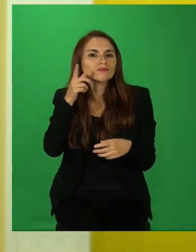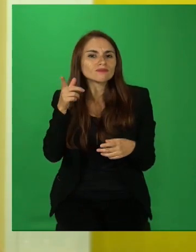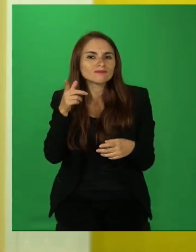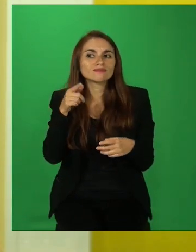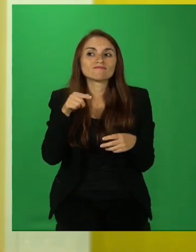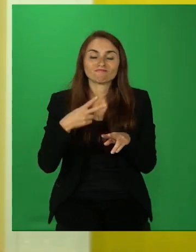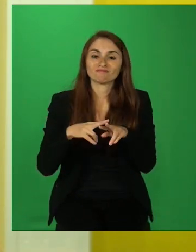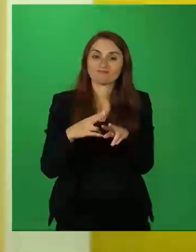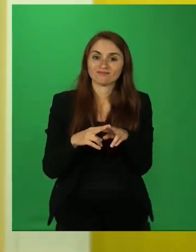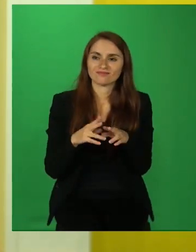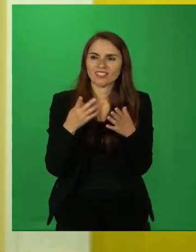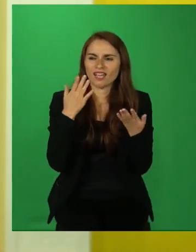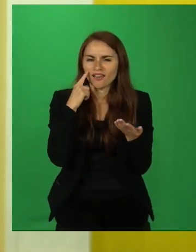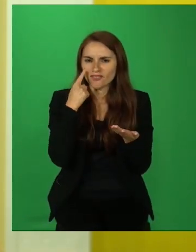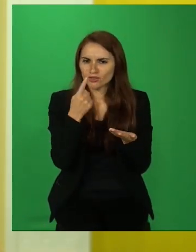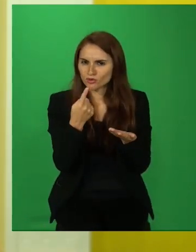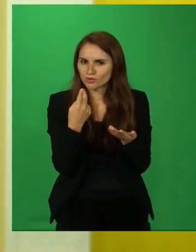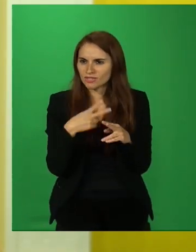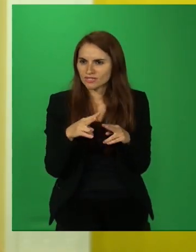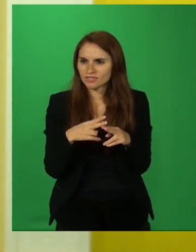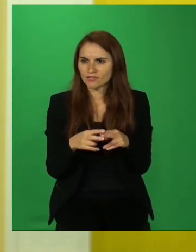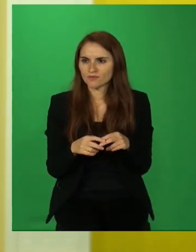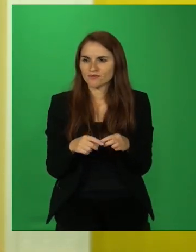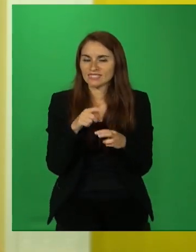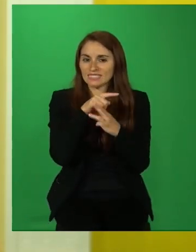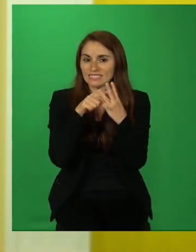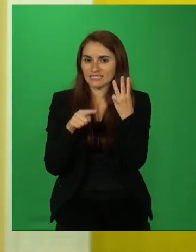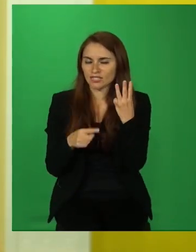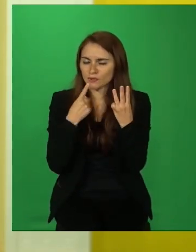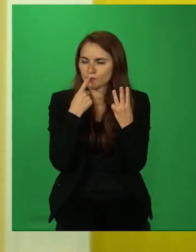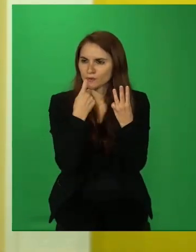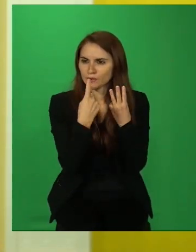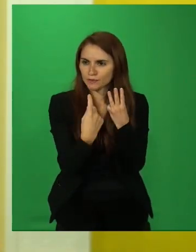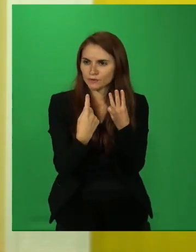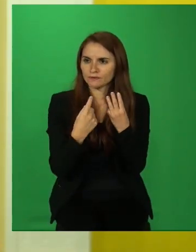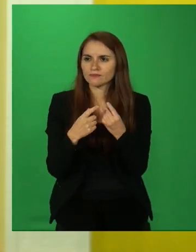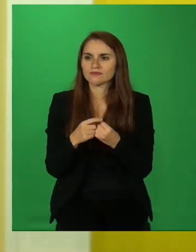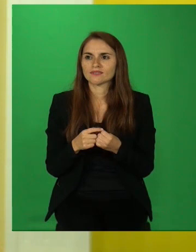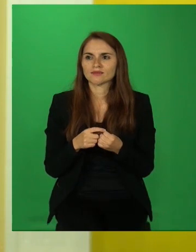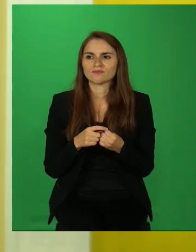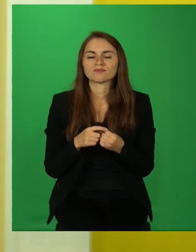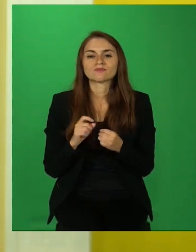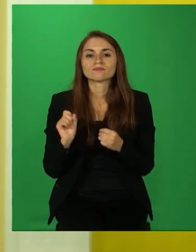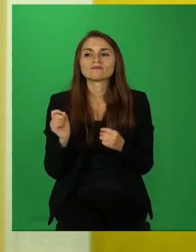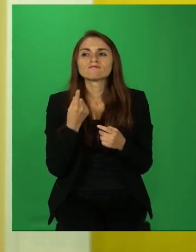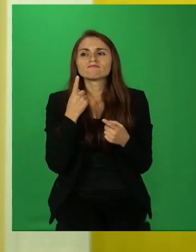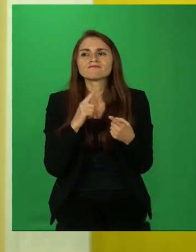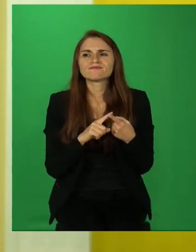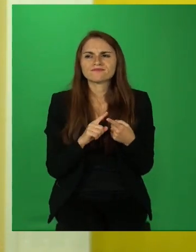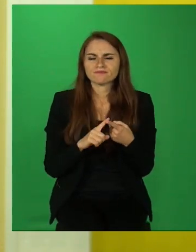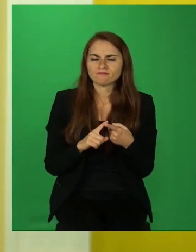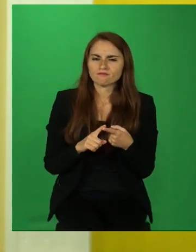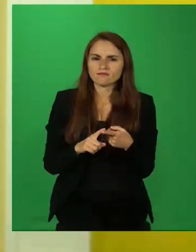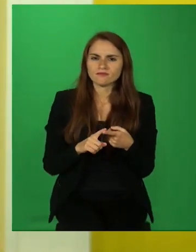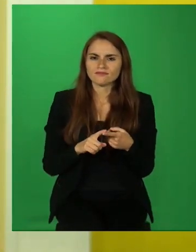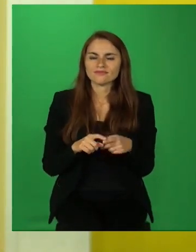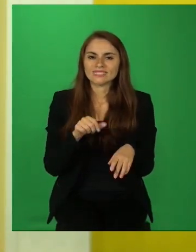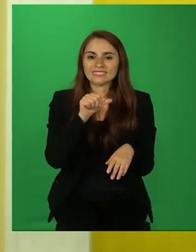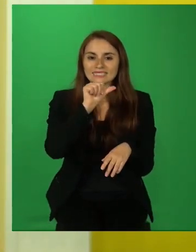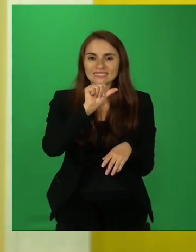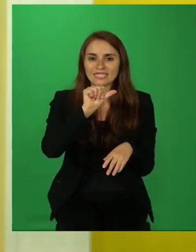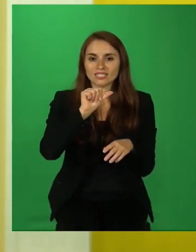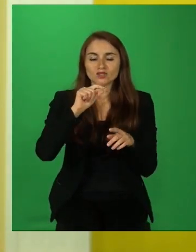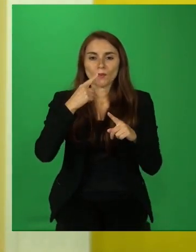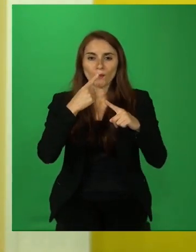ejercicios veamos si lo hicistes bien son solamente tres preguntas para ir viendo fíjate bien 6